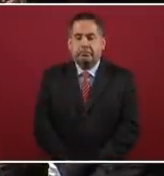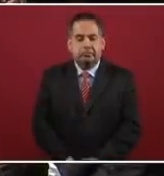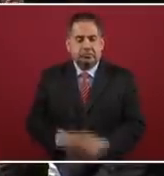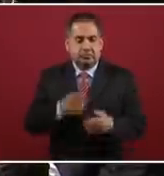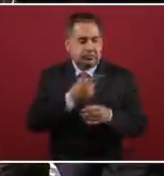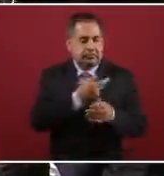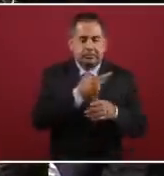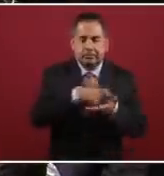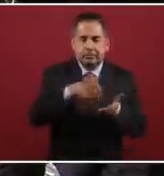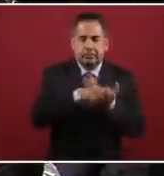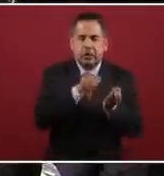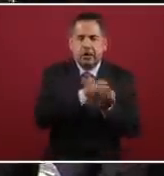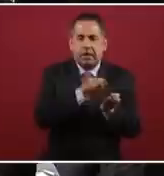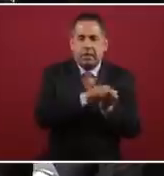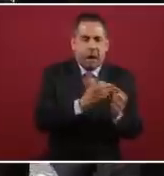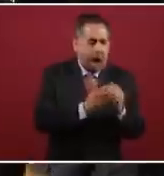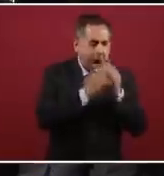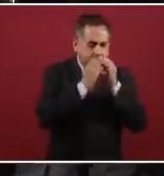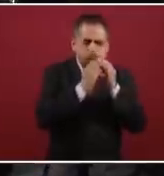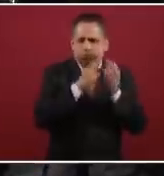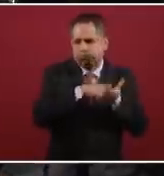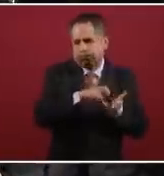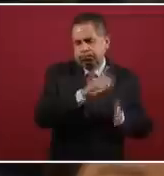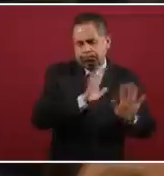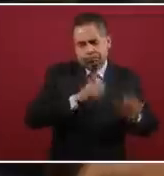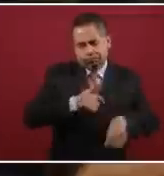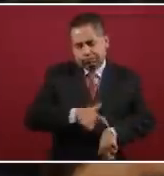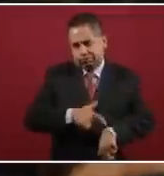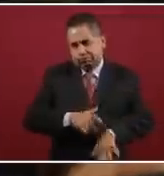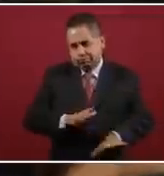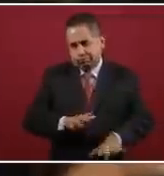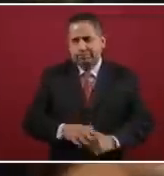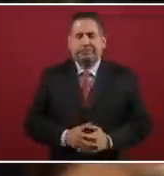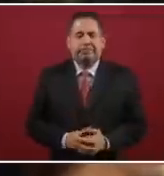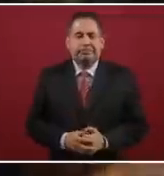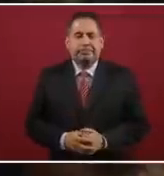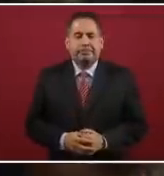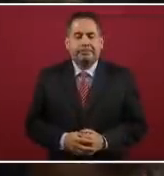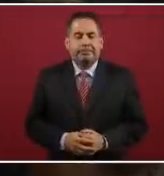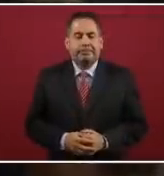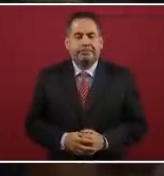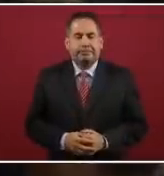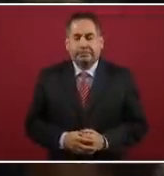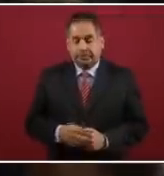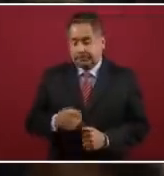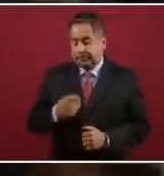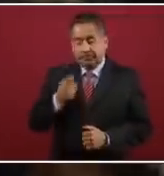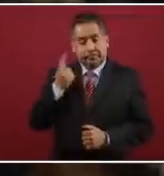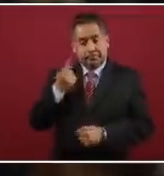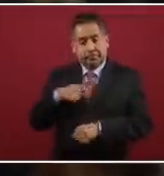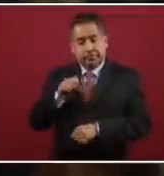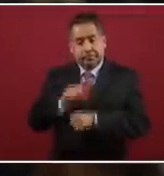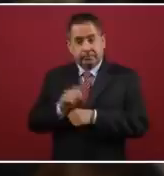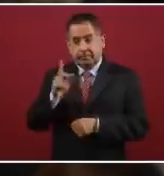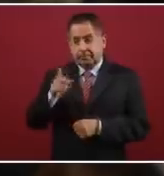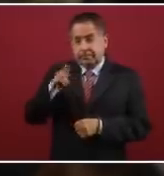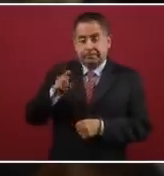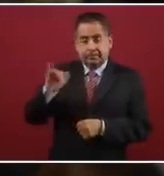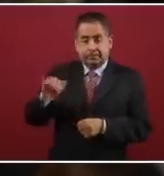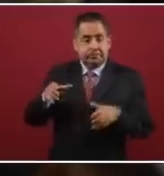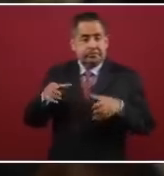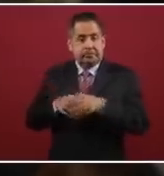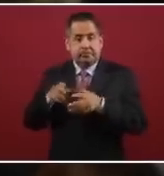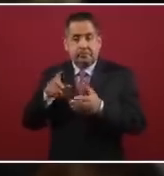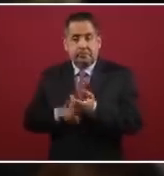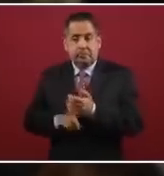guajolota. Buenos días, Lorena Ríos con Bloomberg News. La semana pasada, PMI, el brazo de